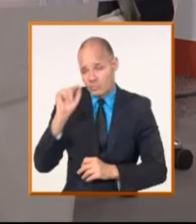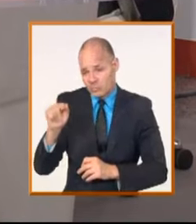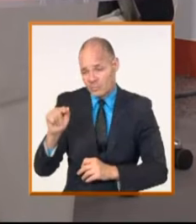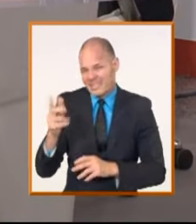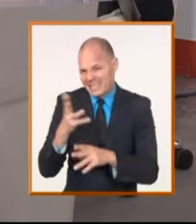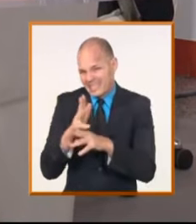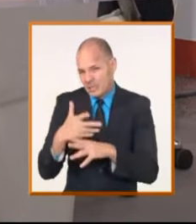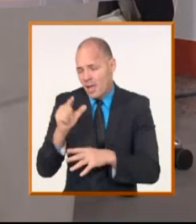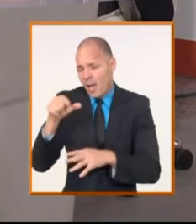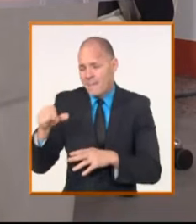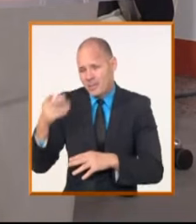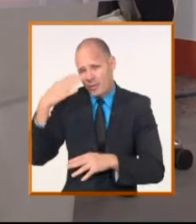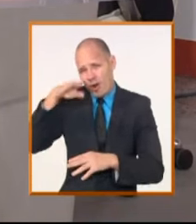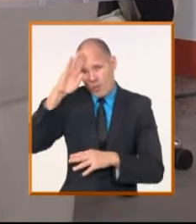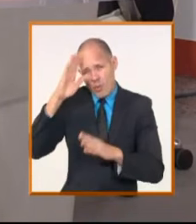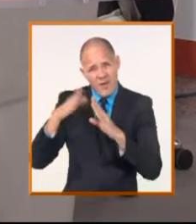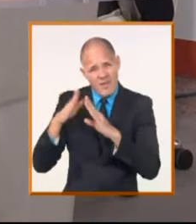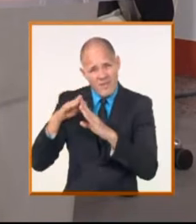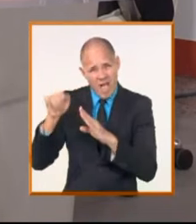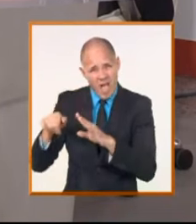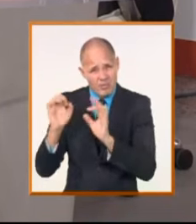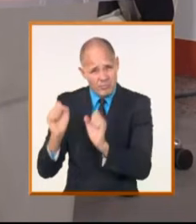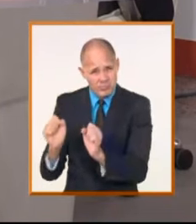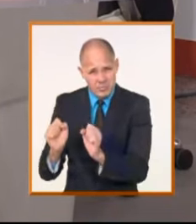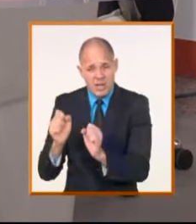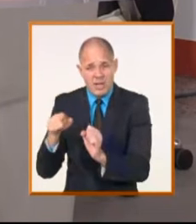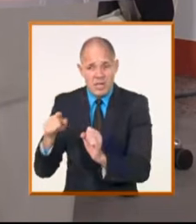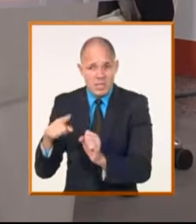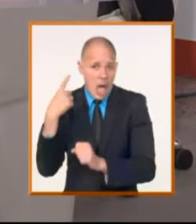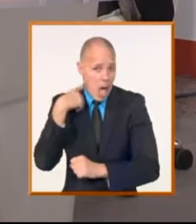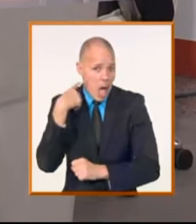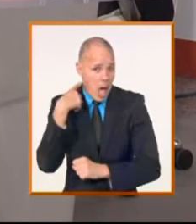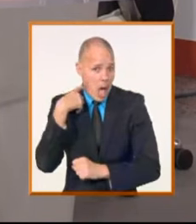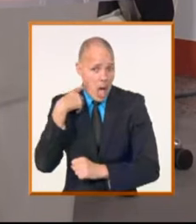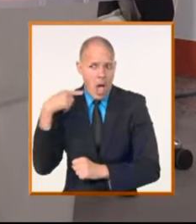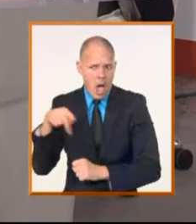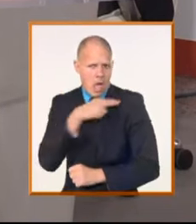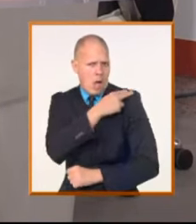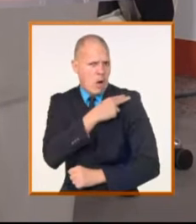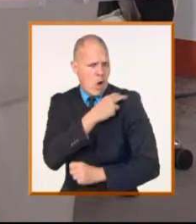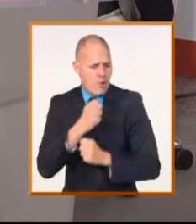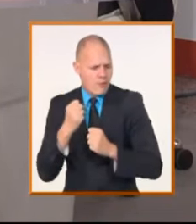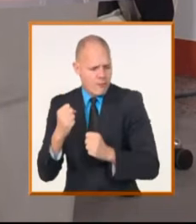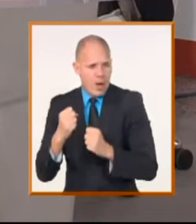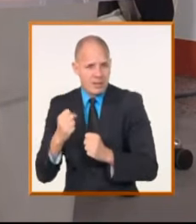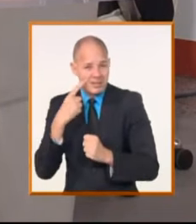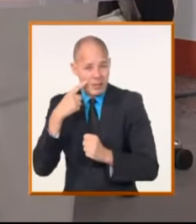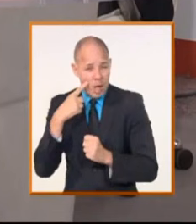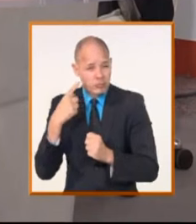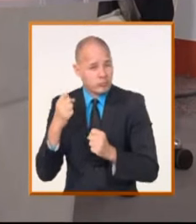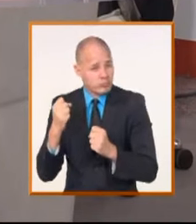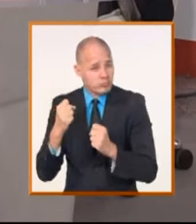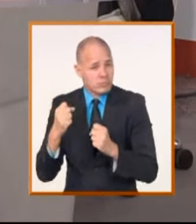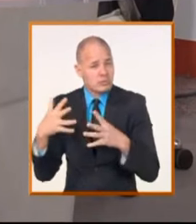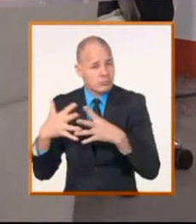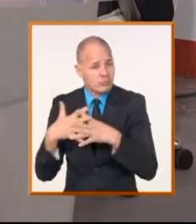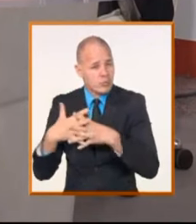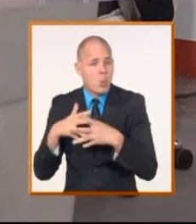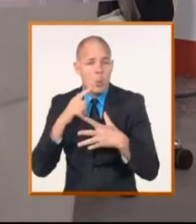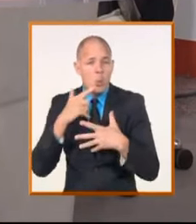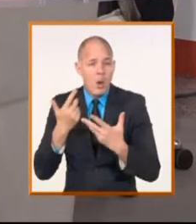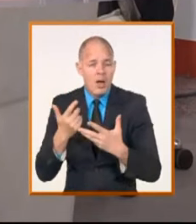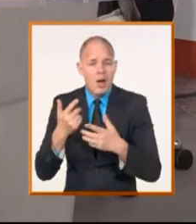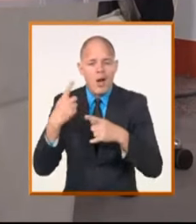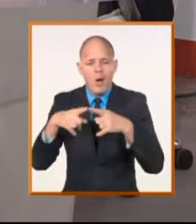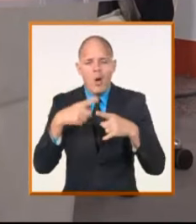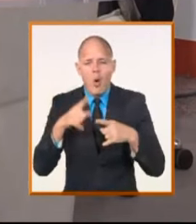además han insertado a esa vieja guardia en posiciones de mucha influencia, sobre todo en temas de política exterior. De hecho, se han alternado en la dirección